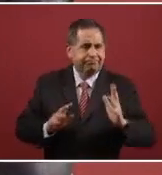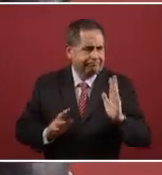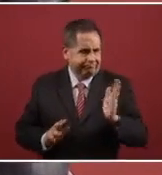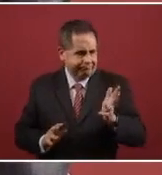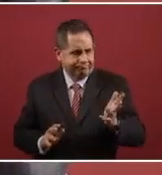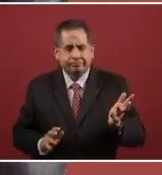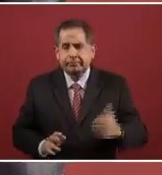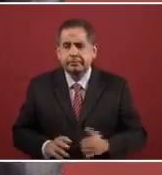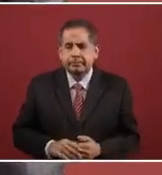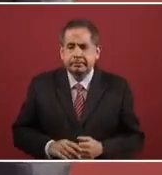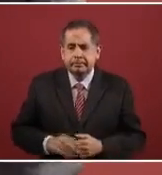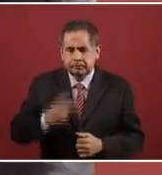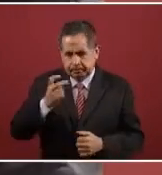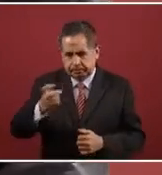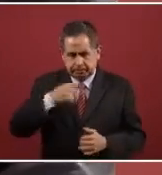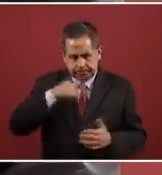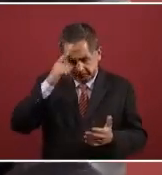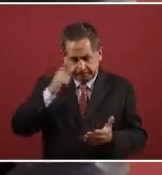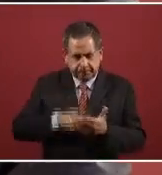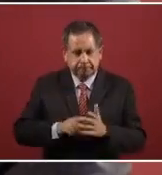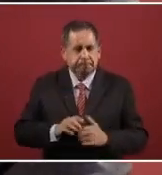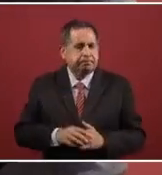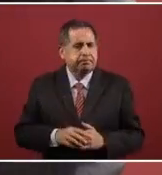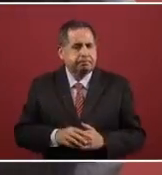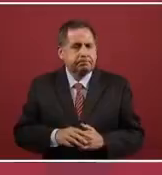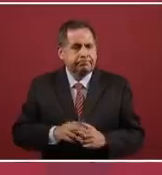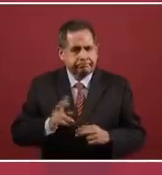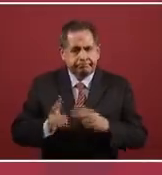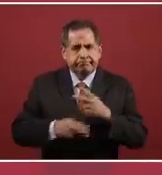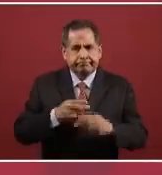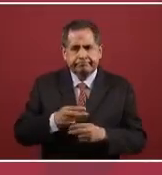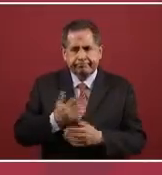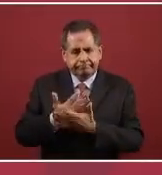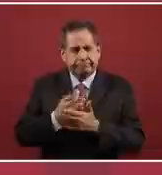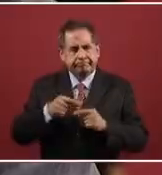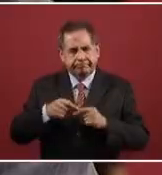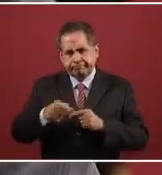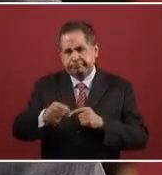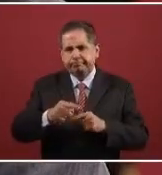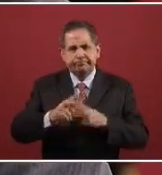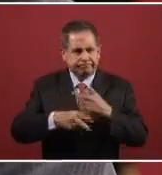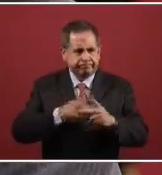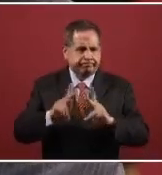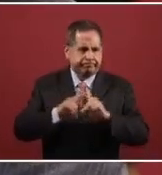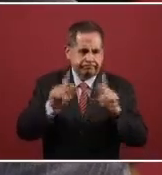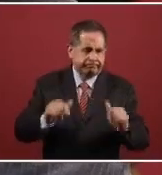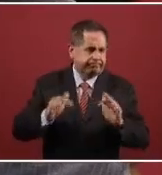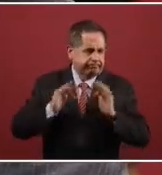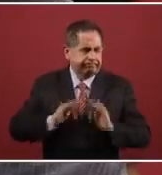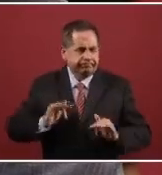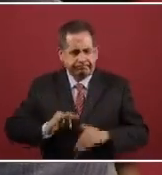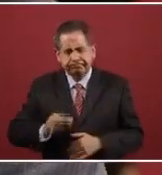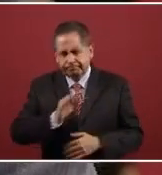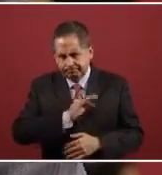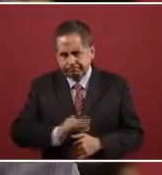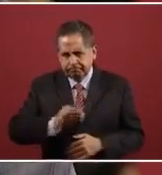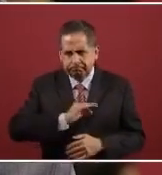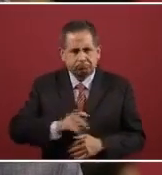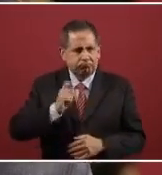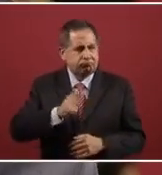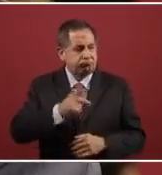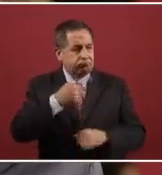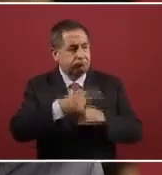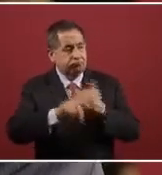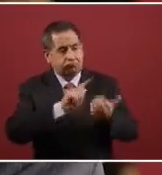Por eso creo que vamos a garantizar la tranquilidad, la paz, que vamos a bajar la